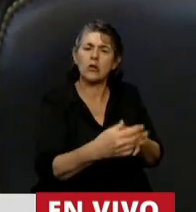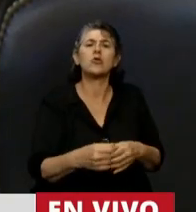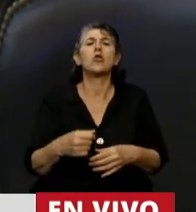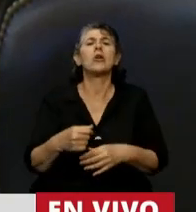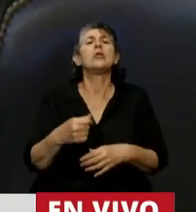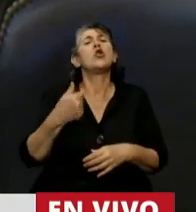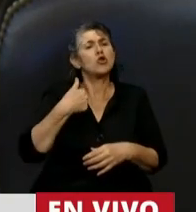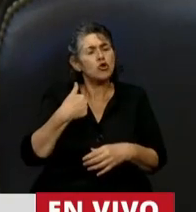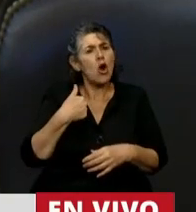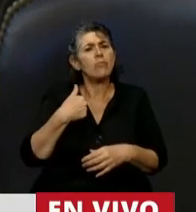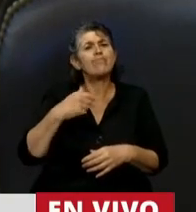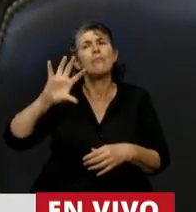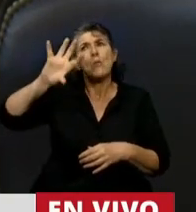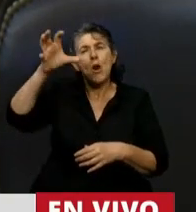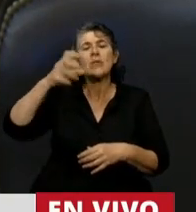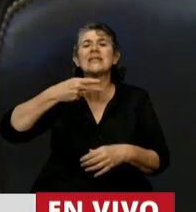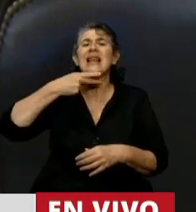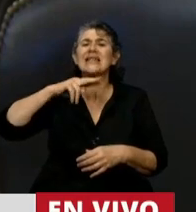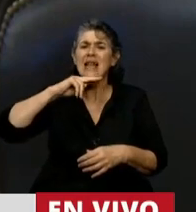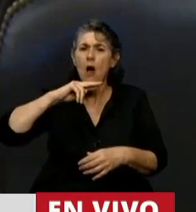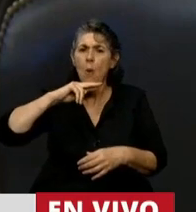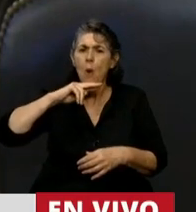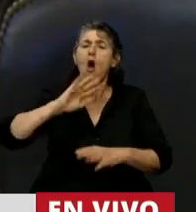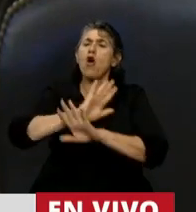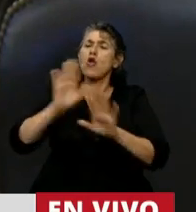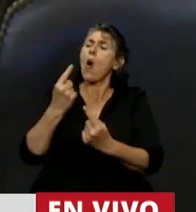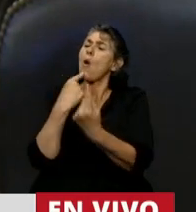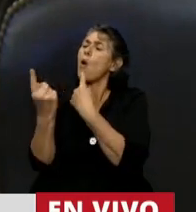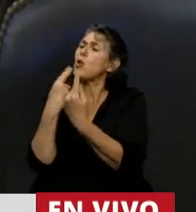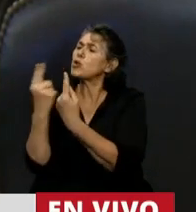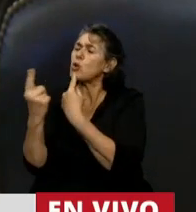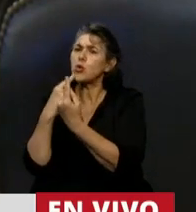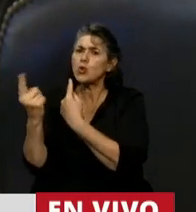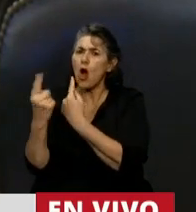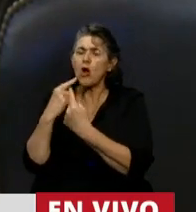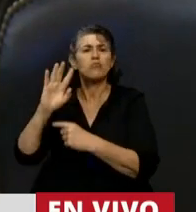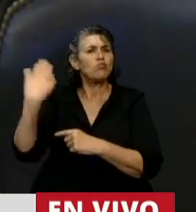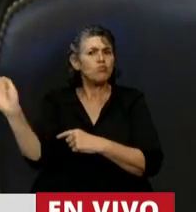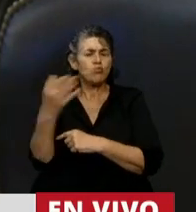viven en San Juan. Todas las consultoras de opinión han coincidido con un dato